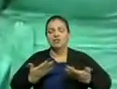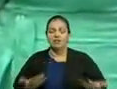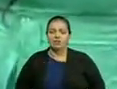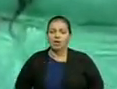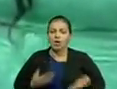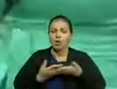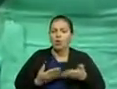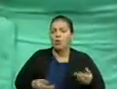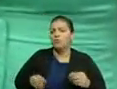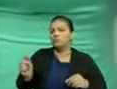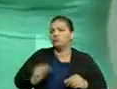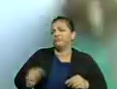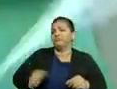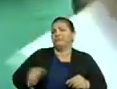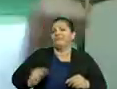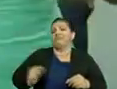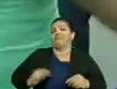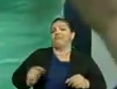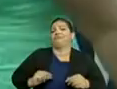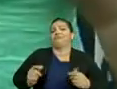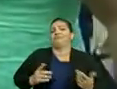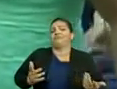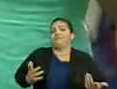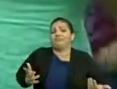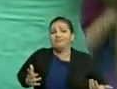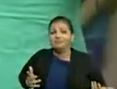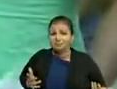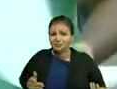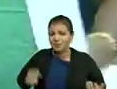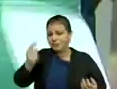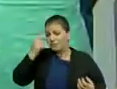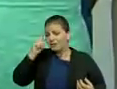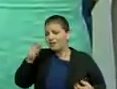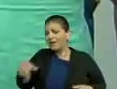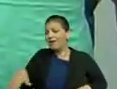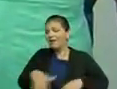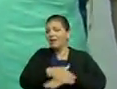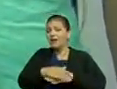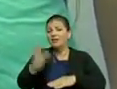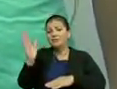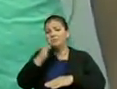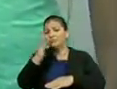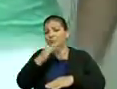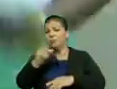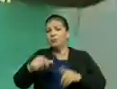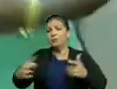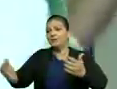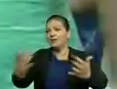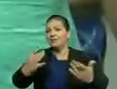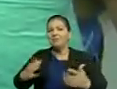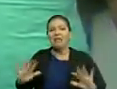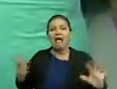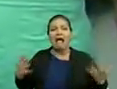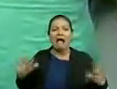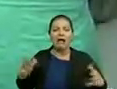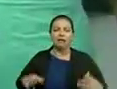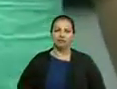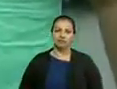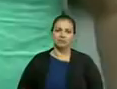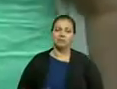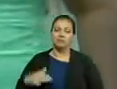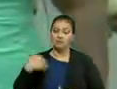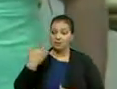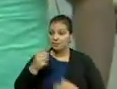pues si no quieren comprar, no quieren entrar... Cuando ya arreglen, ya tu negocio... Ah, pues sí, hasta puede surtir más, pero está más barato. También si espero... yo vengo, sí me vas a fiar. Claro,